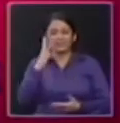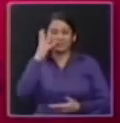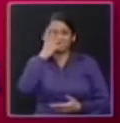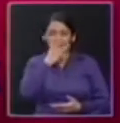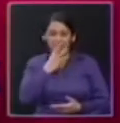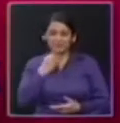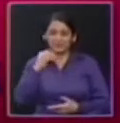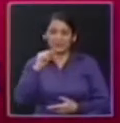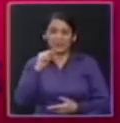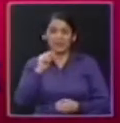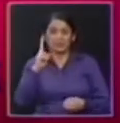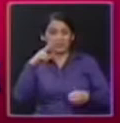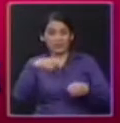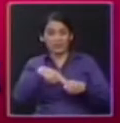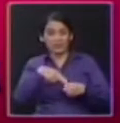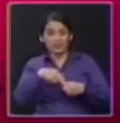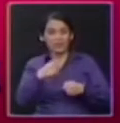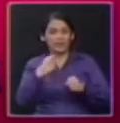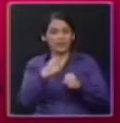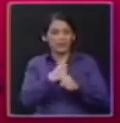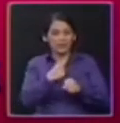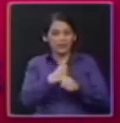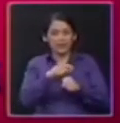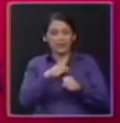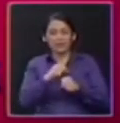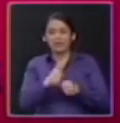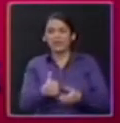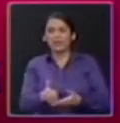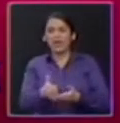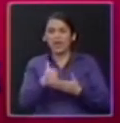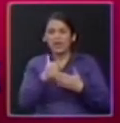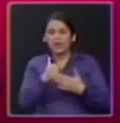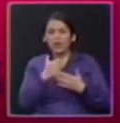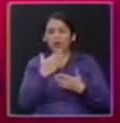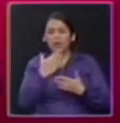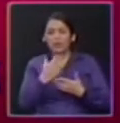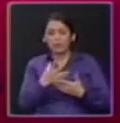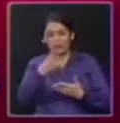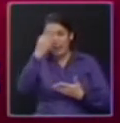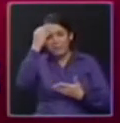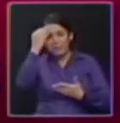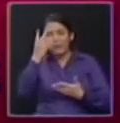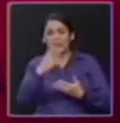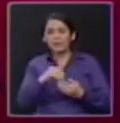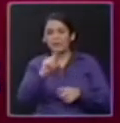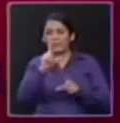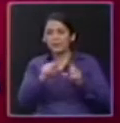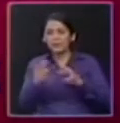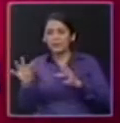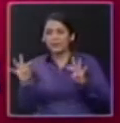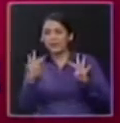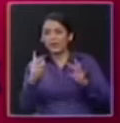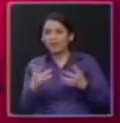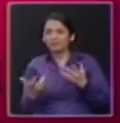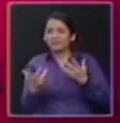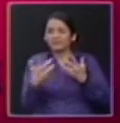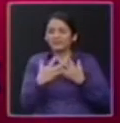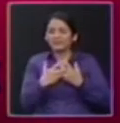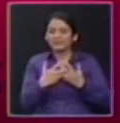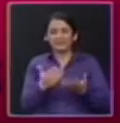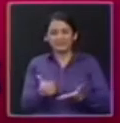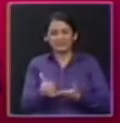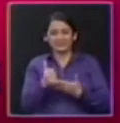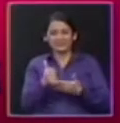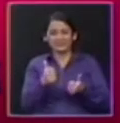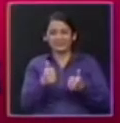la experiencia de estar en tablas, con las luces, en el público, es increíble, es lo mejor que me puede pasar en la vida. Y realmente que Jaime y